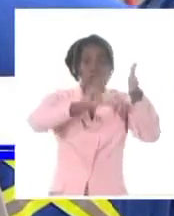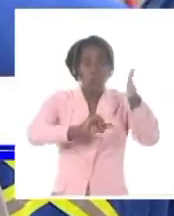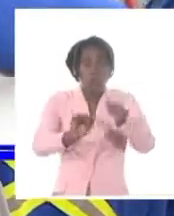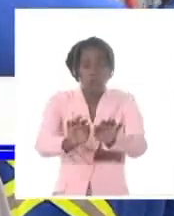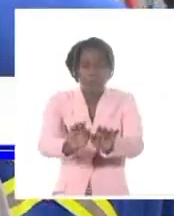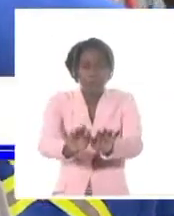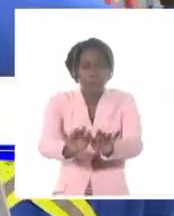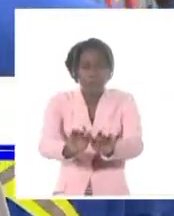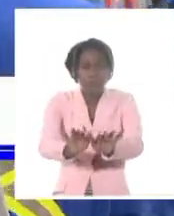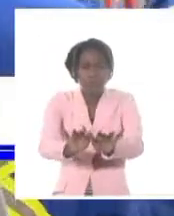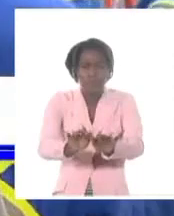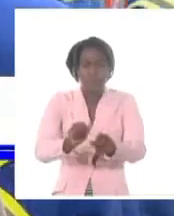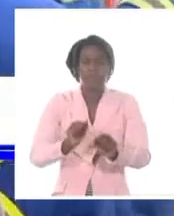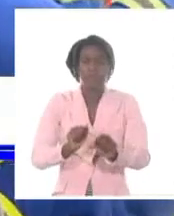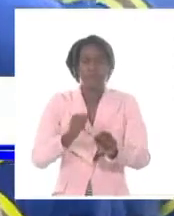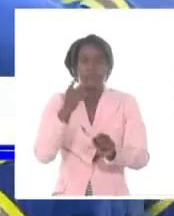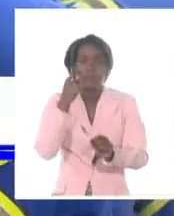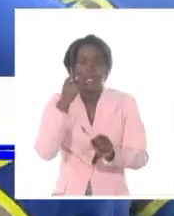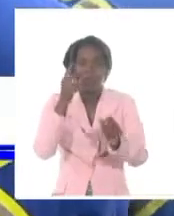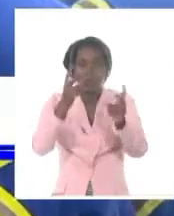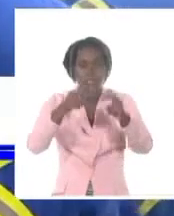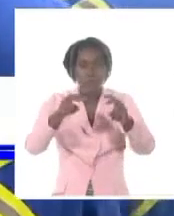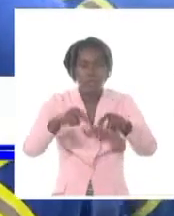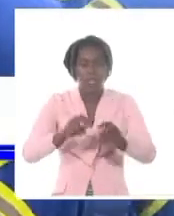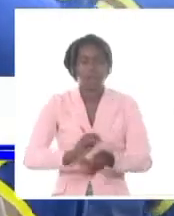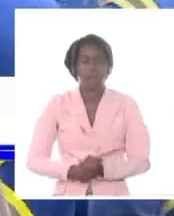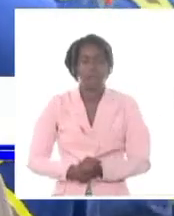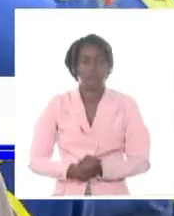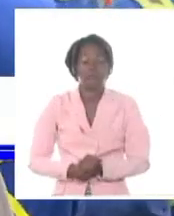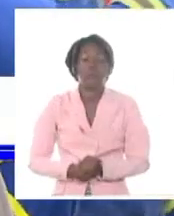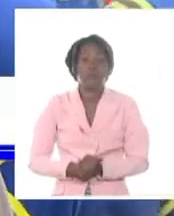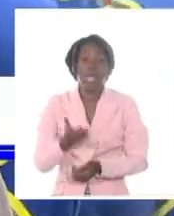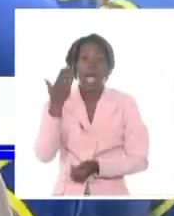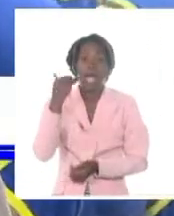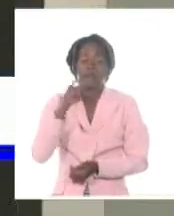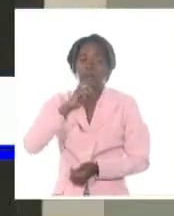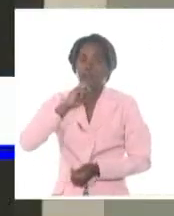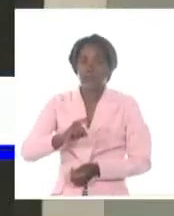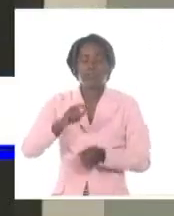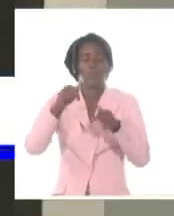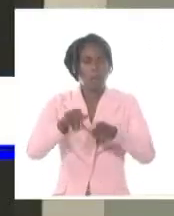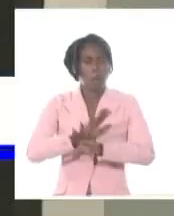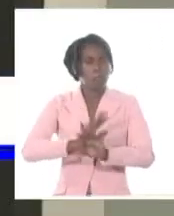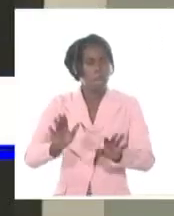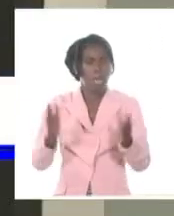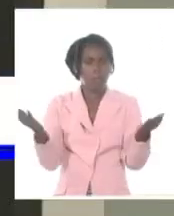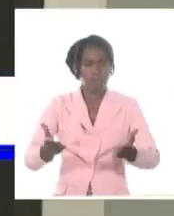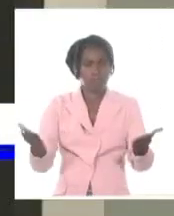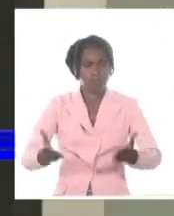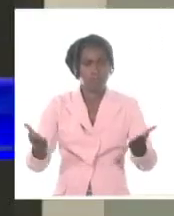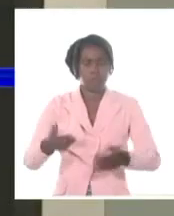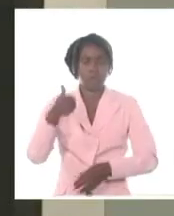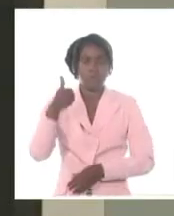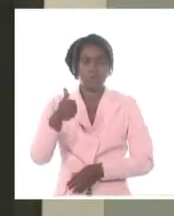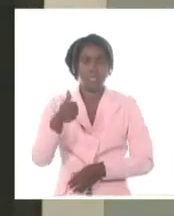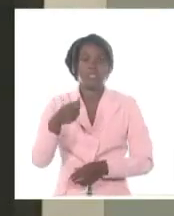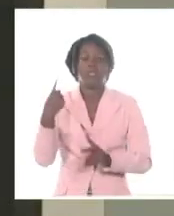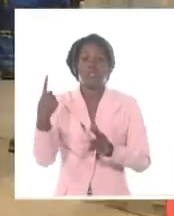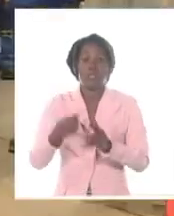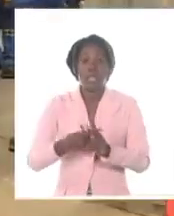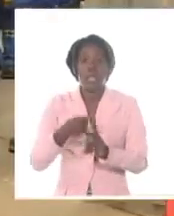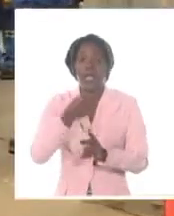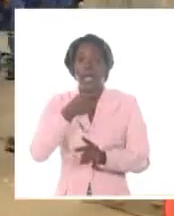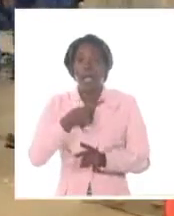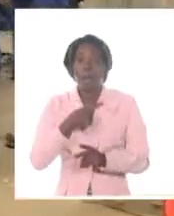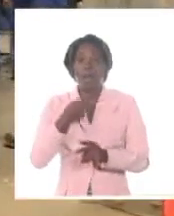algo que no hemos podido hacer por la forma de explotación que teníamos, y eso nos ha llevado a incluso la avería